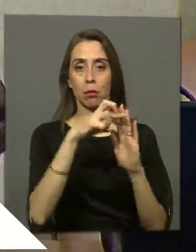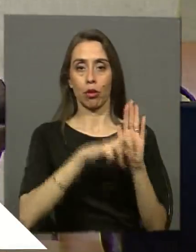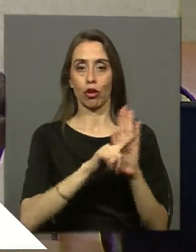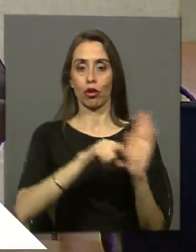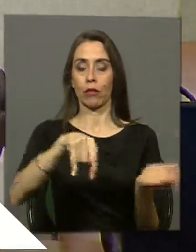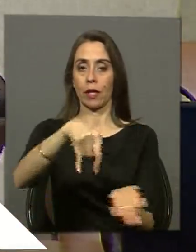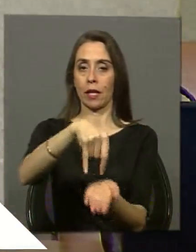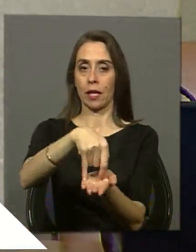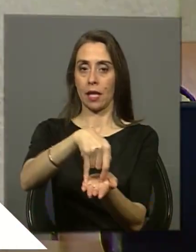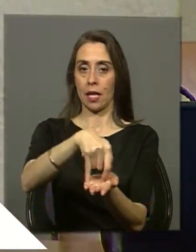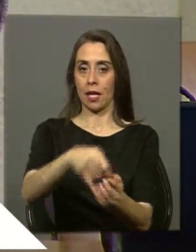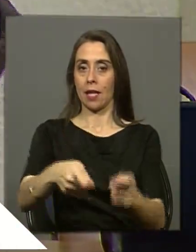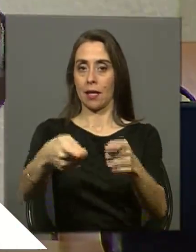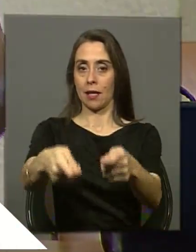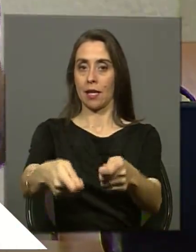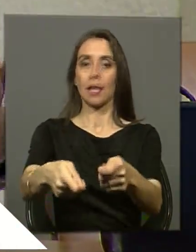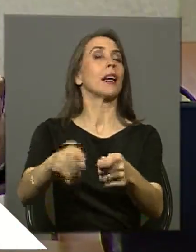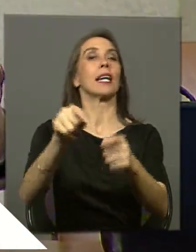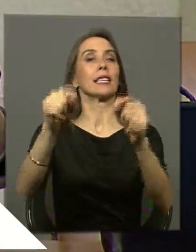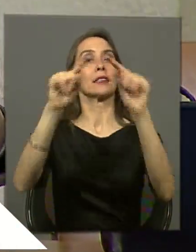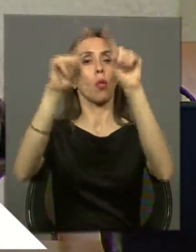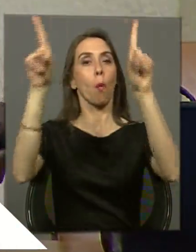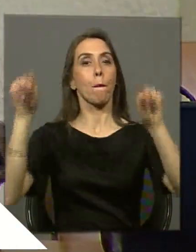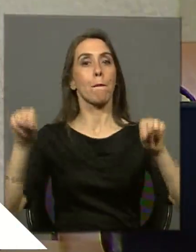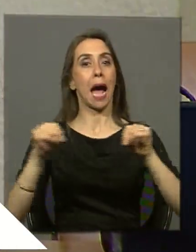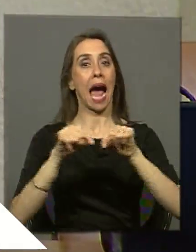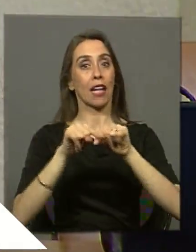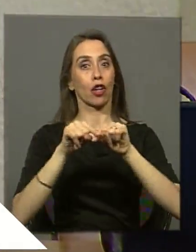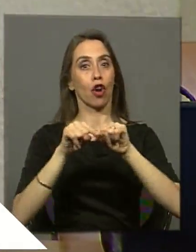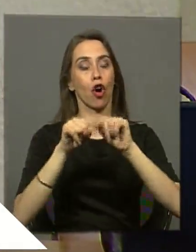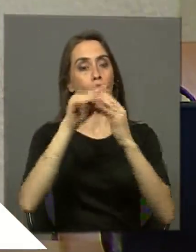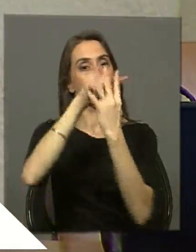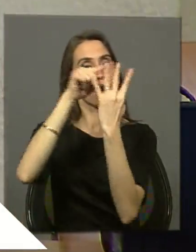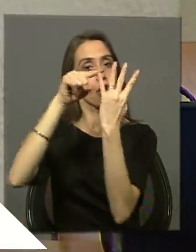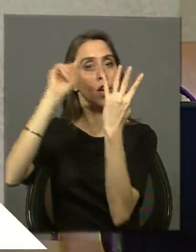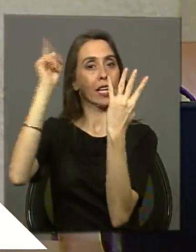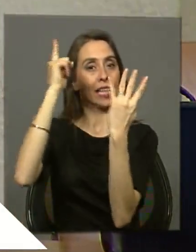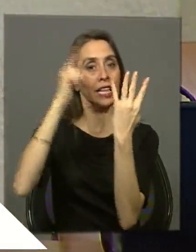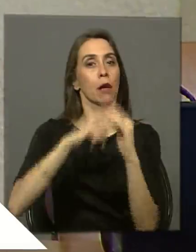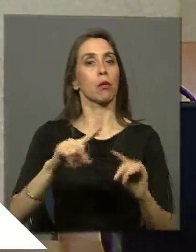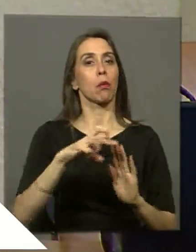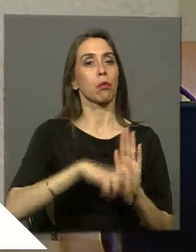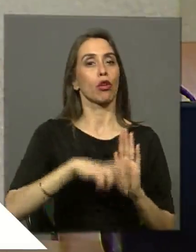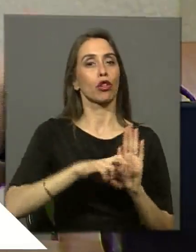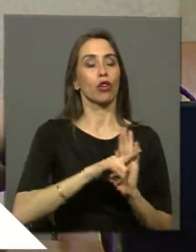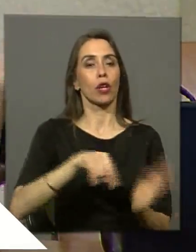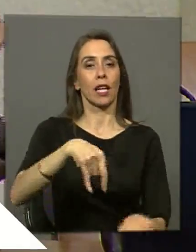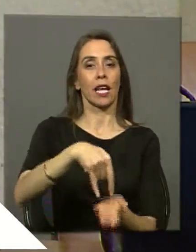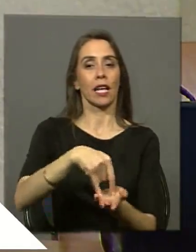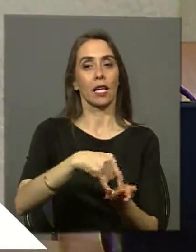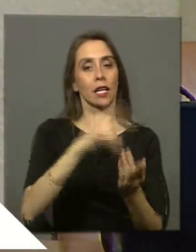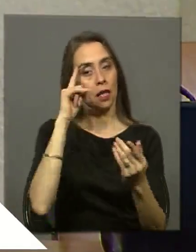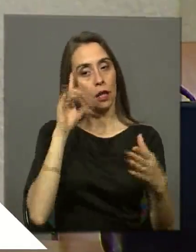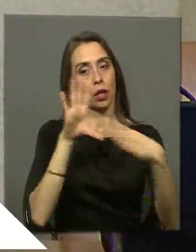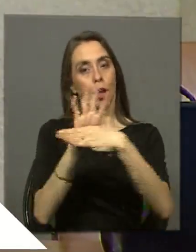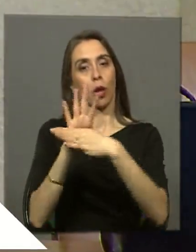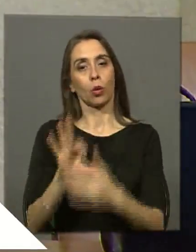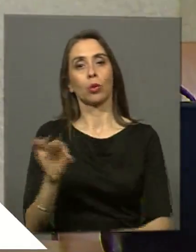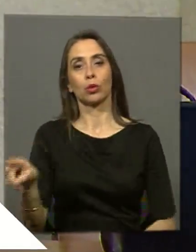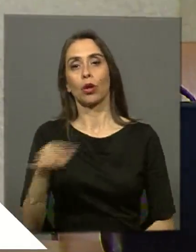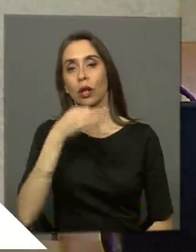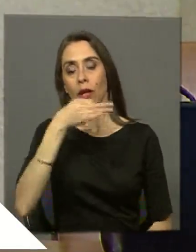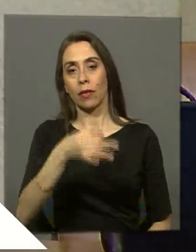y como a través de ese marco general uno ingresa los proyectos de ley que tienen que ver con esta lógica que usted está planteando